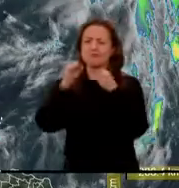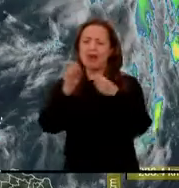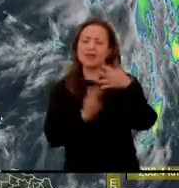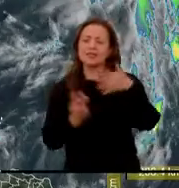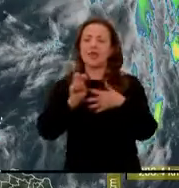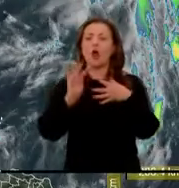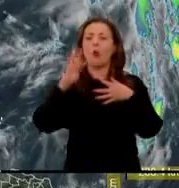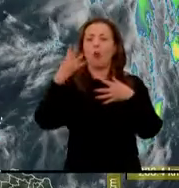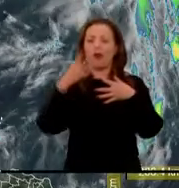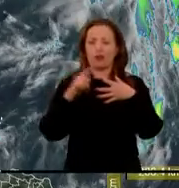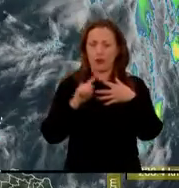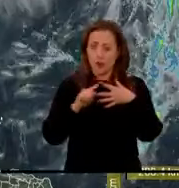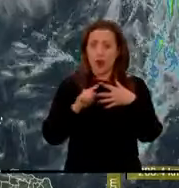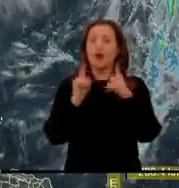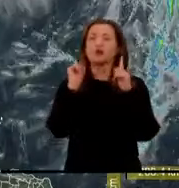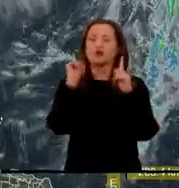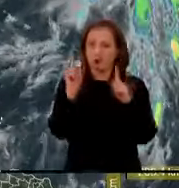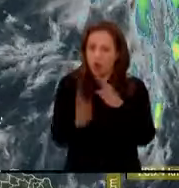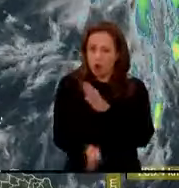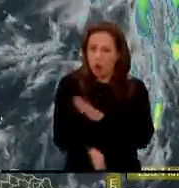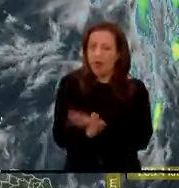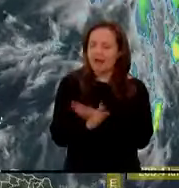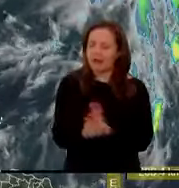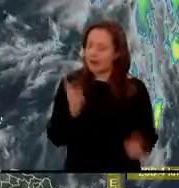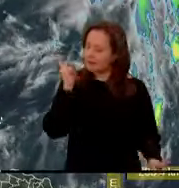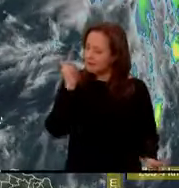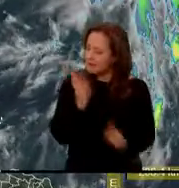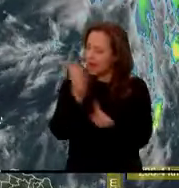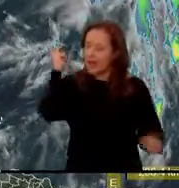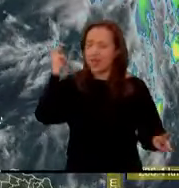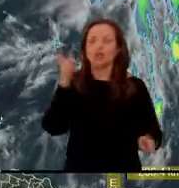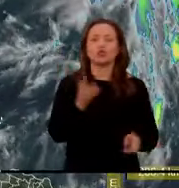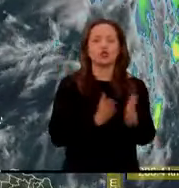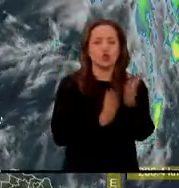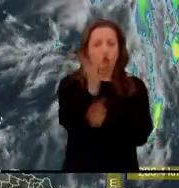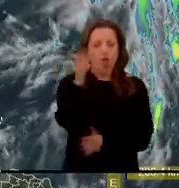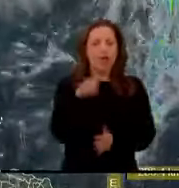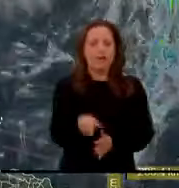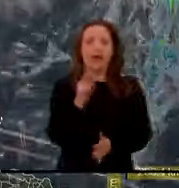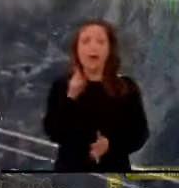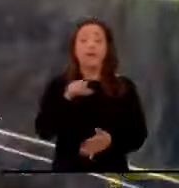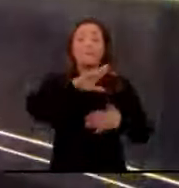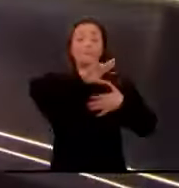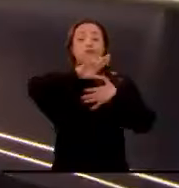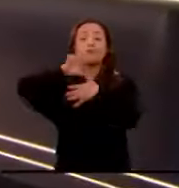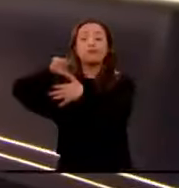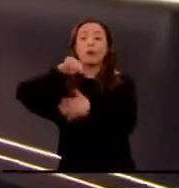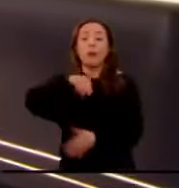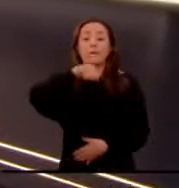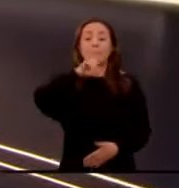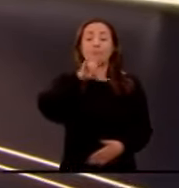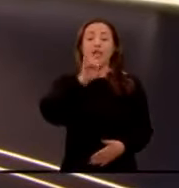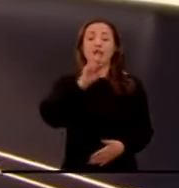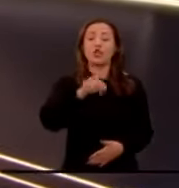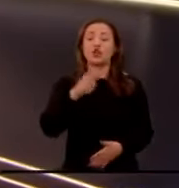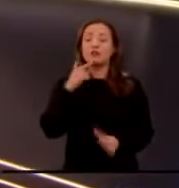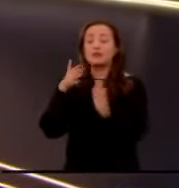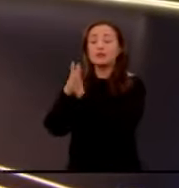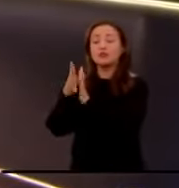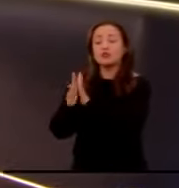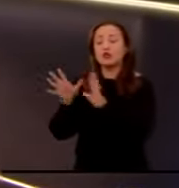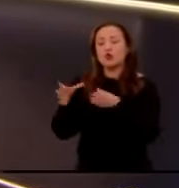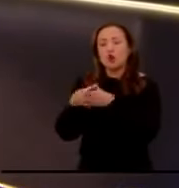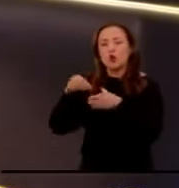Esto quiere decir que sigue siendo extremadamente peligroso. Milton, según el Centro Nacional de Huracanes,